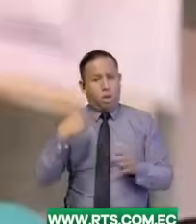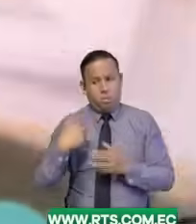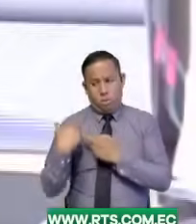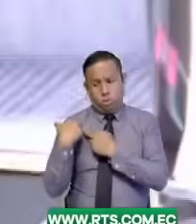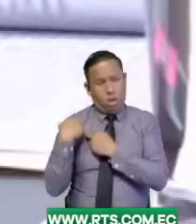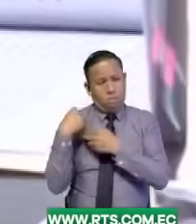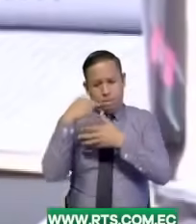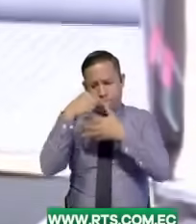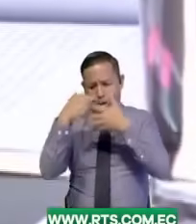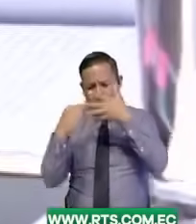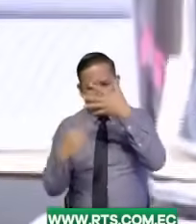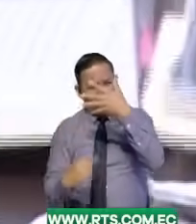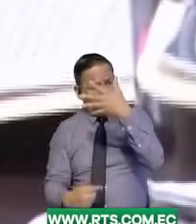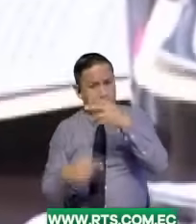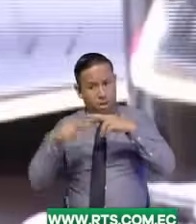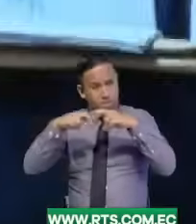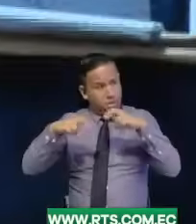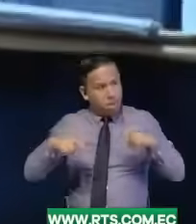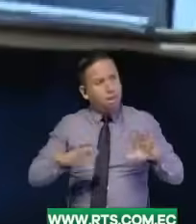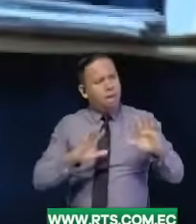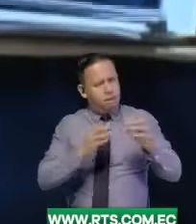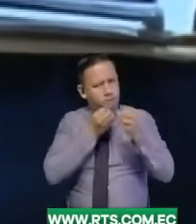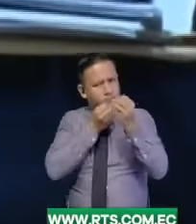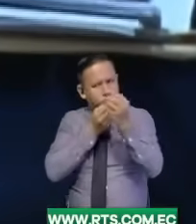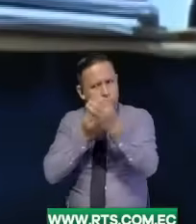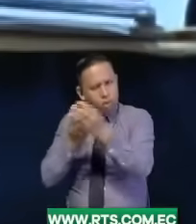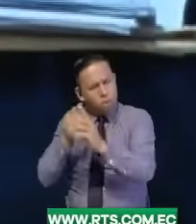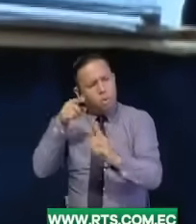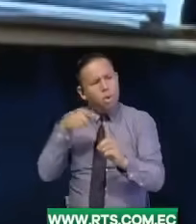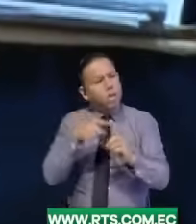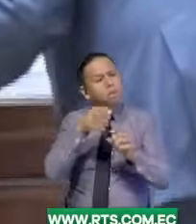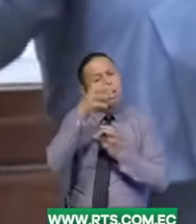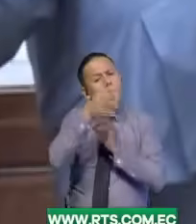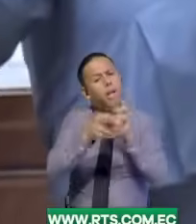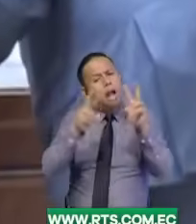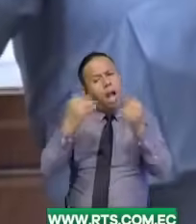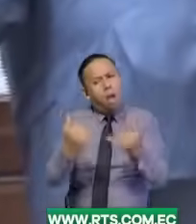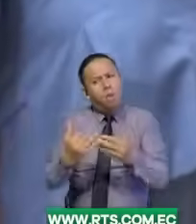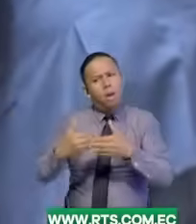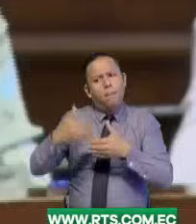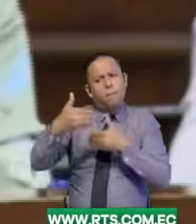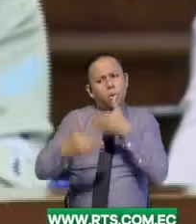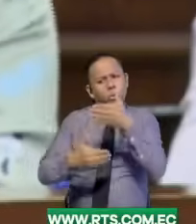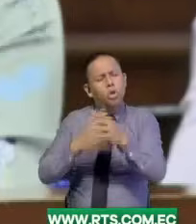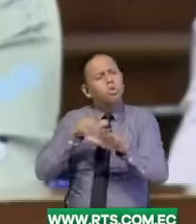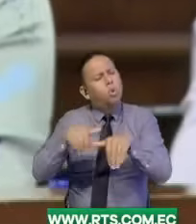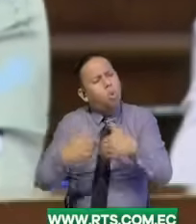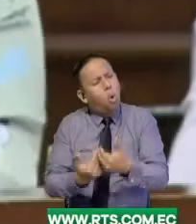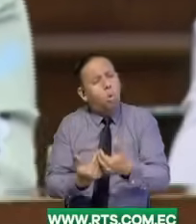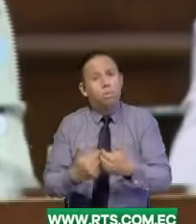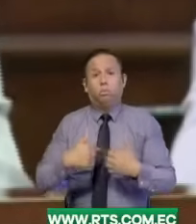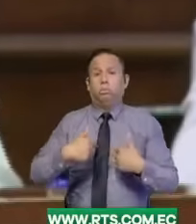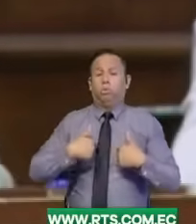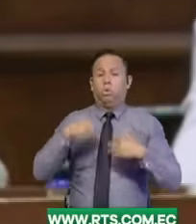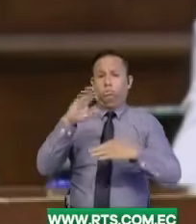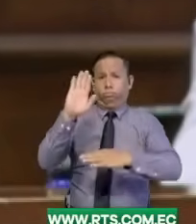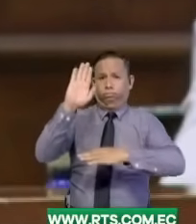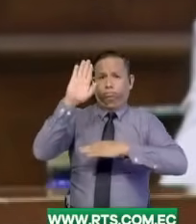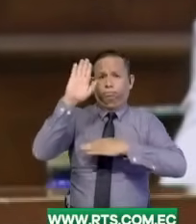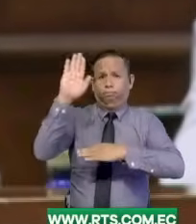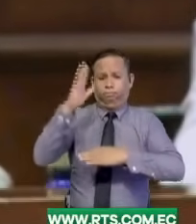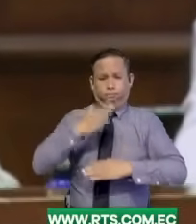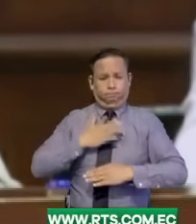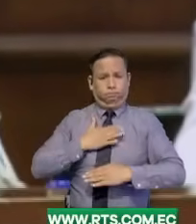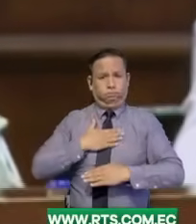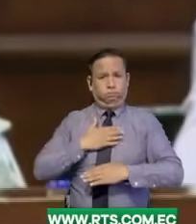el objetivo de transparentar plazos y procesos en sus investigaciones. Me comprometo a través de